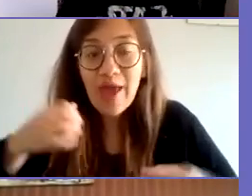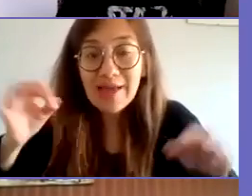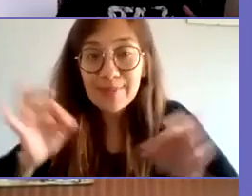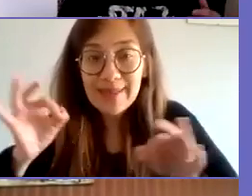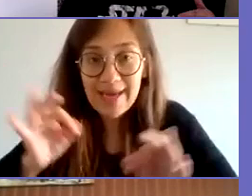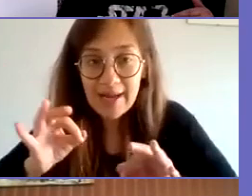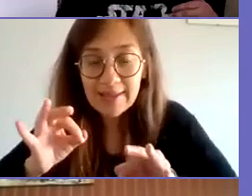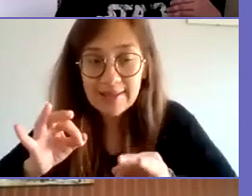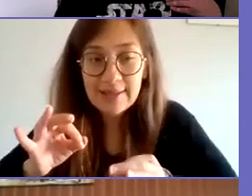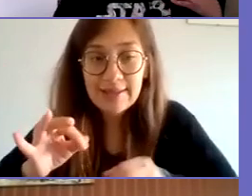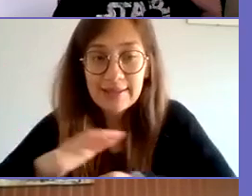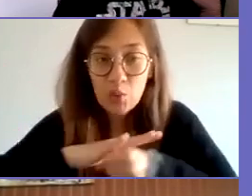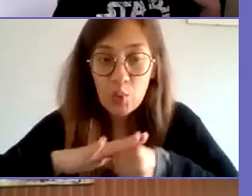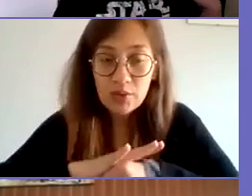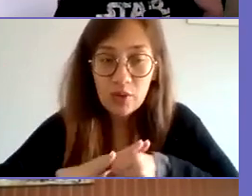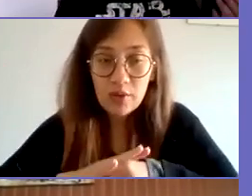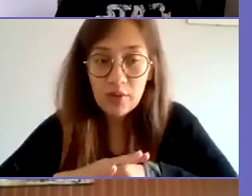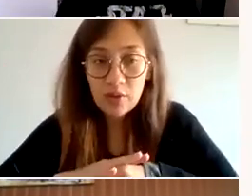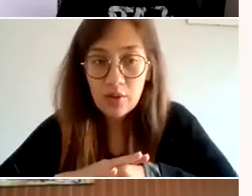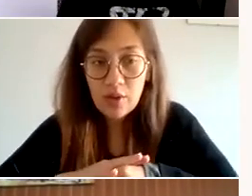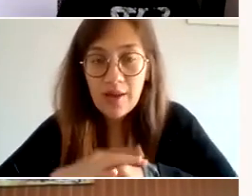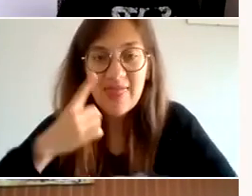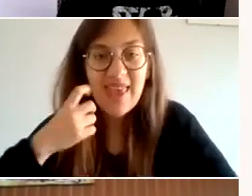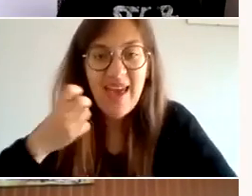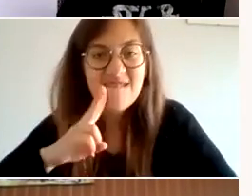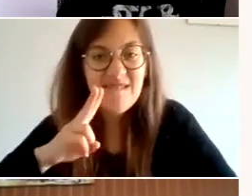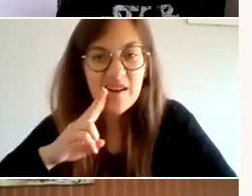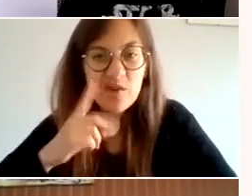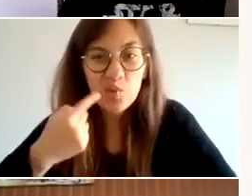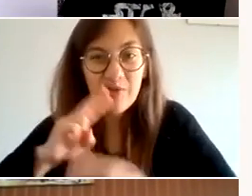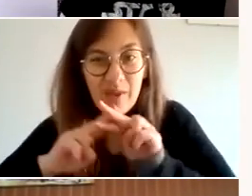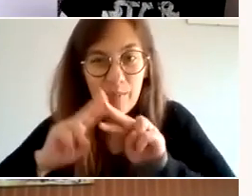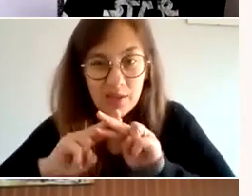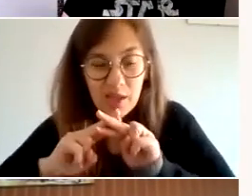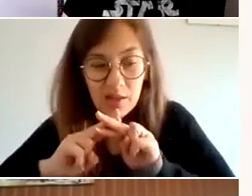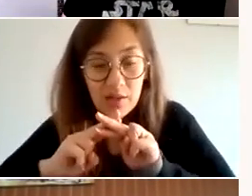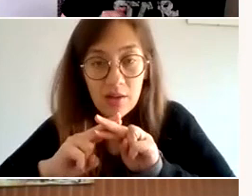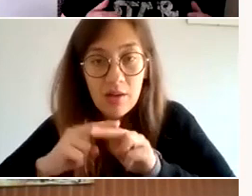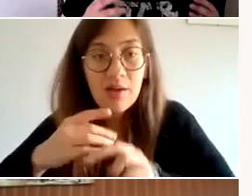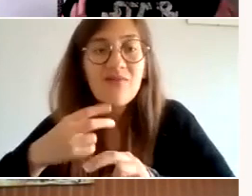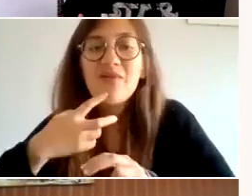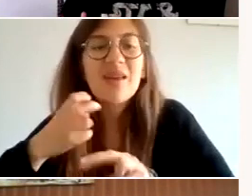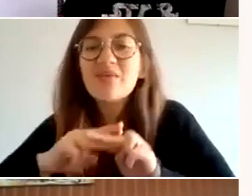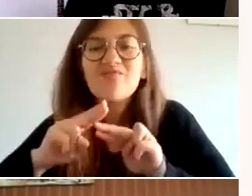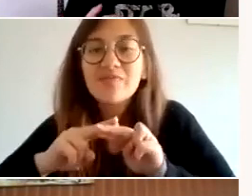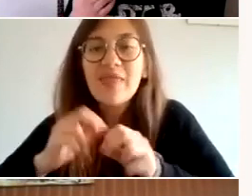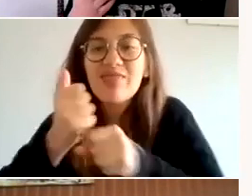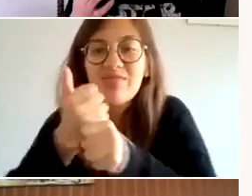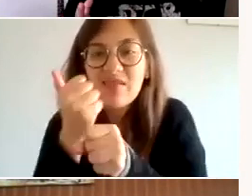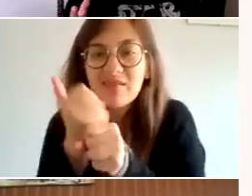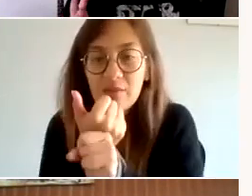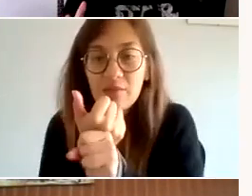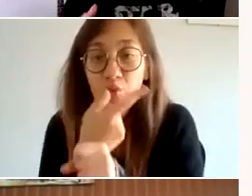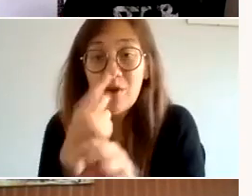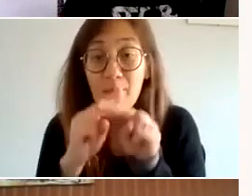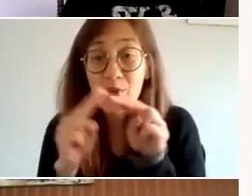de estudio que vamos a hacer el día viernes. ¿Dónde vamos a tener este taller? Vamos a reunirnos en grupos, por eso les estaba hablando